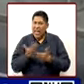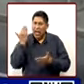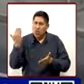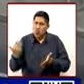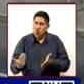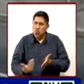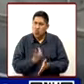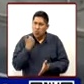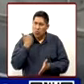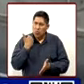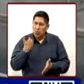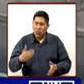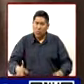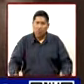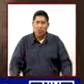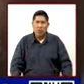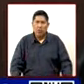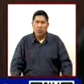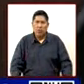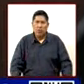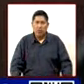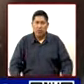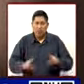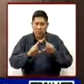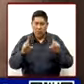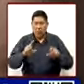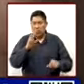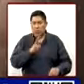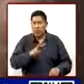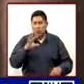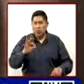tenía tampoco mucho tiempo de uso. La placa es